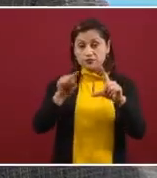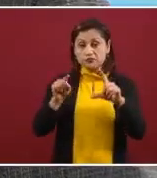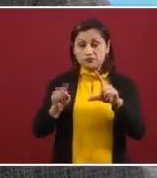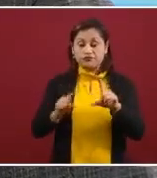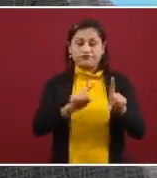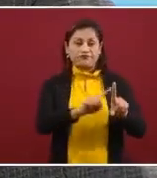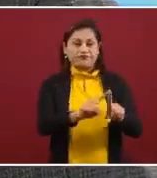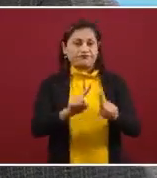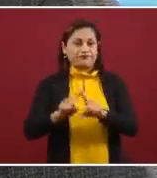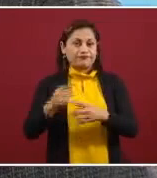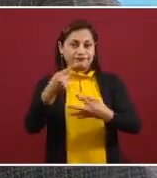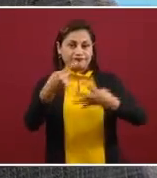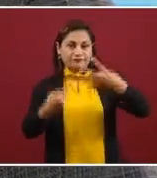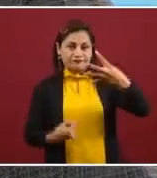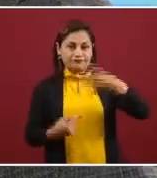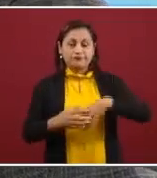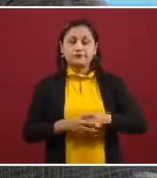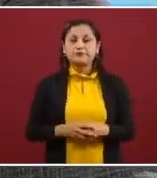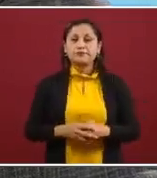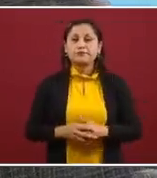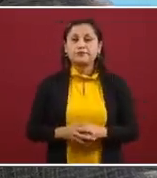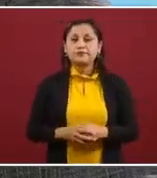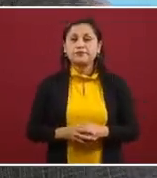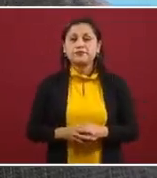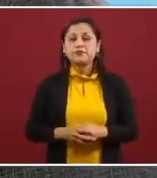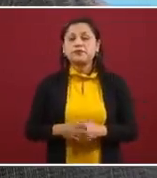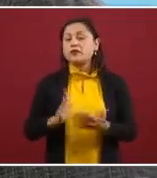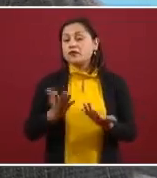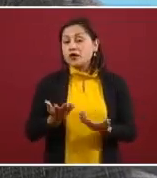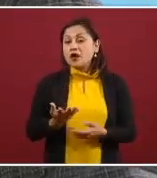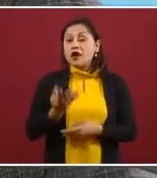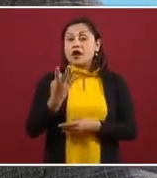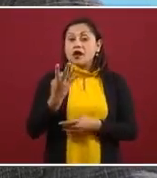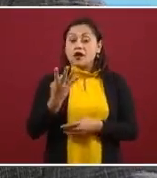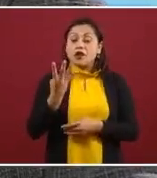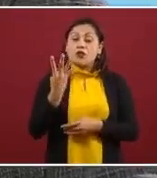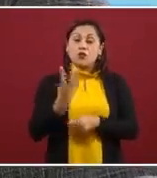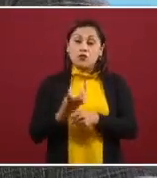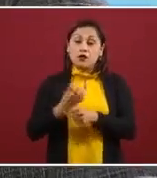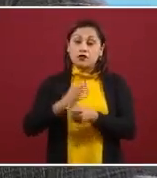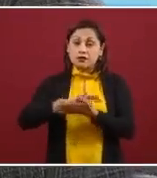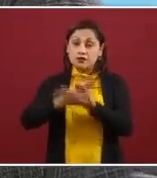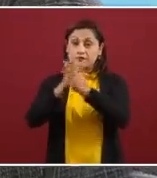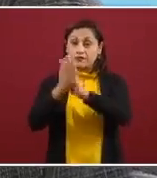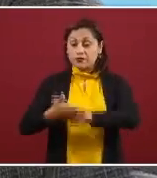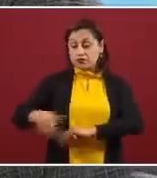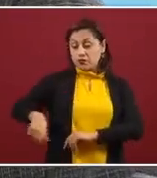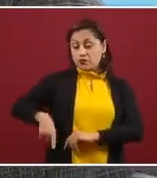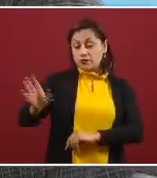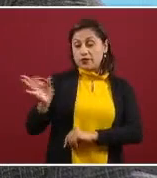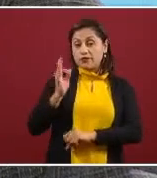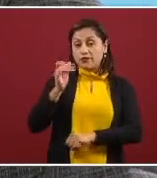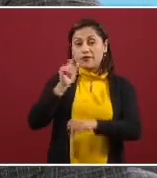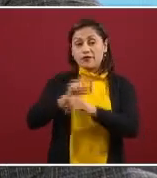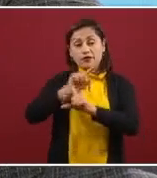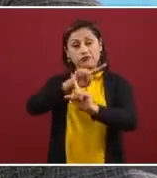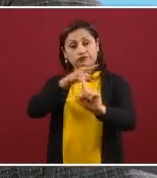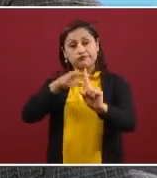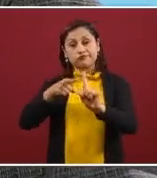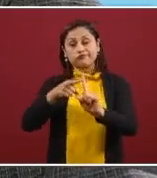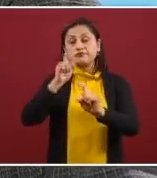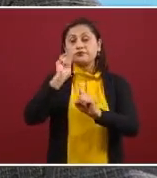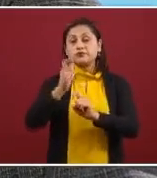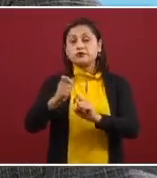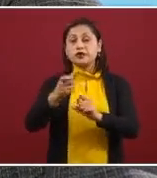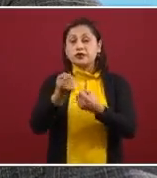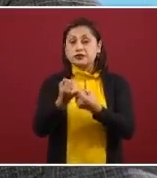diferencia. Bajo los principios de la Cuarta Transformación, el gobierno federal se propone alcanzar el acceso universal